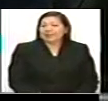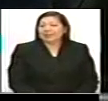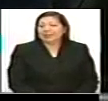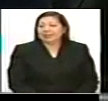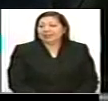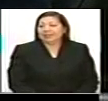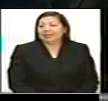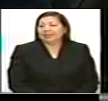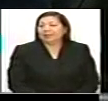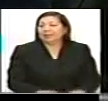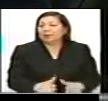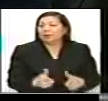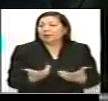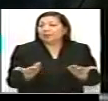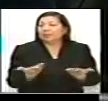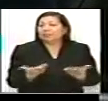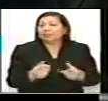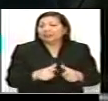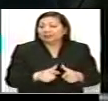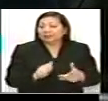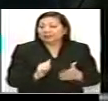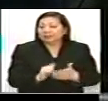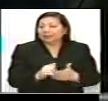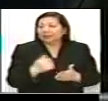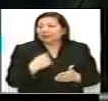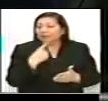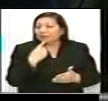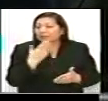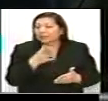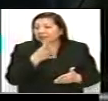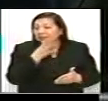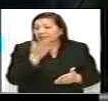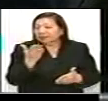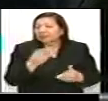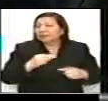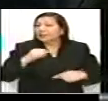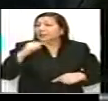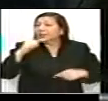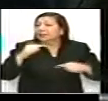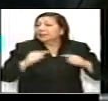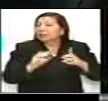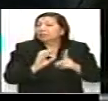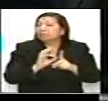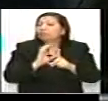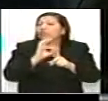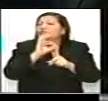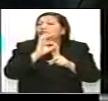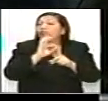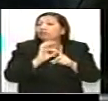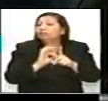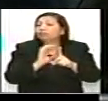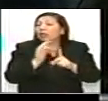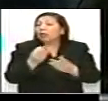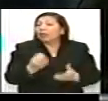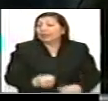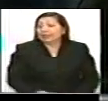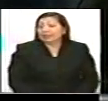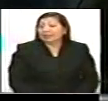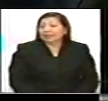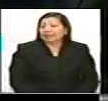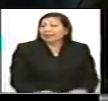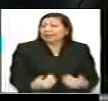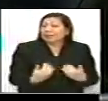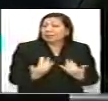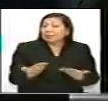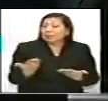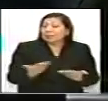en el lugar donde está funcionando esta estación. Nos debe decir qué temperatura hay este momento, el viento que tenemos